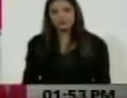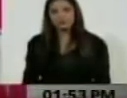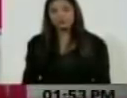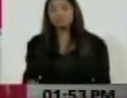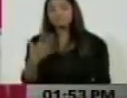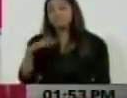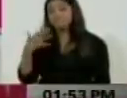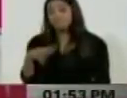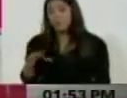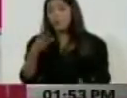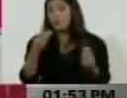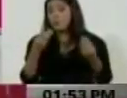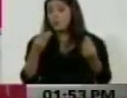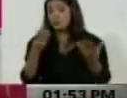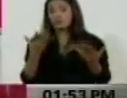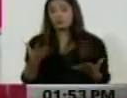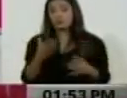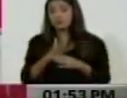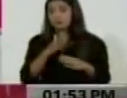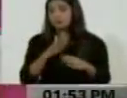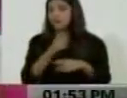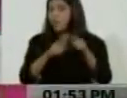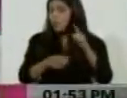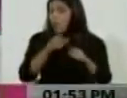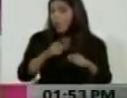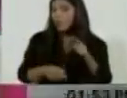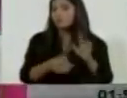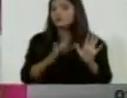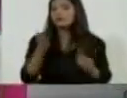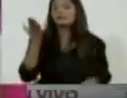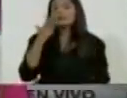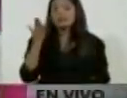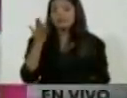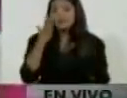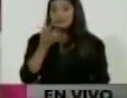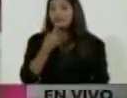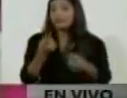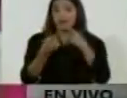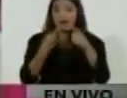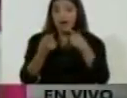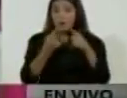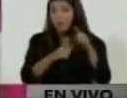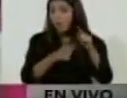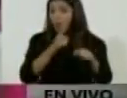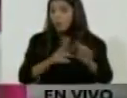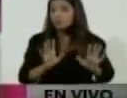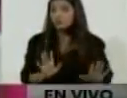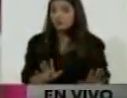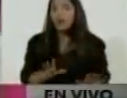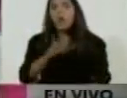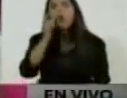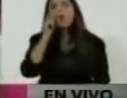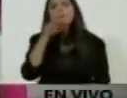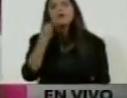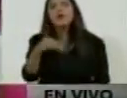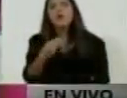Bastantes tropelías y cosas se supieron y se dijeron de aquel joven